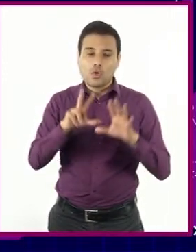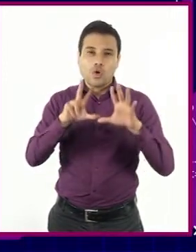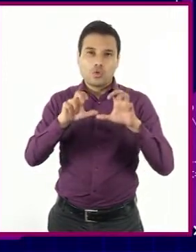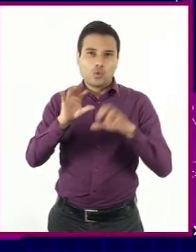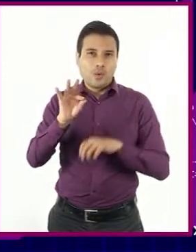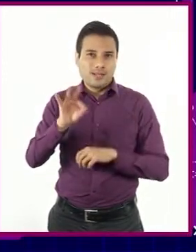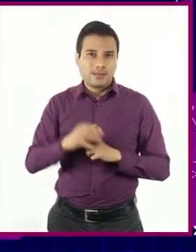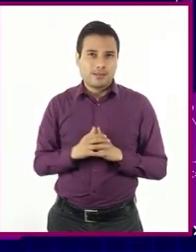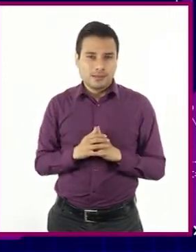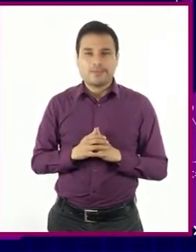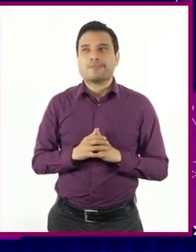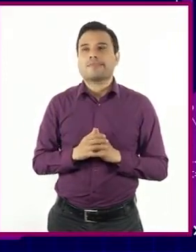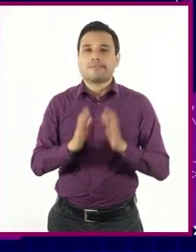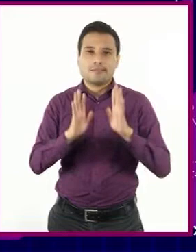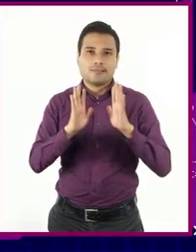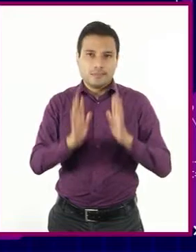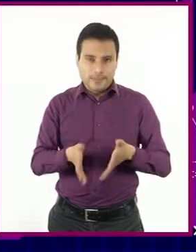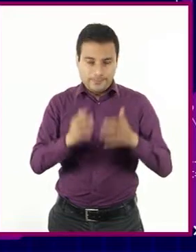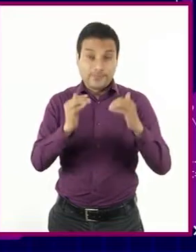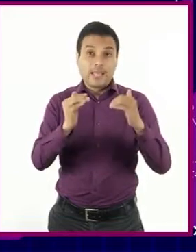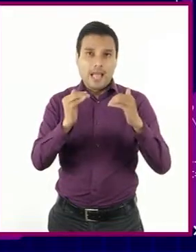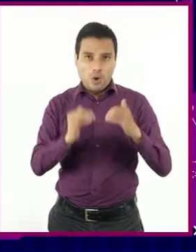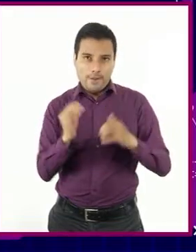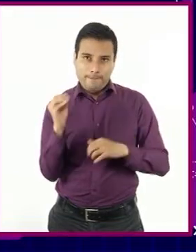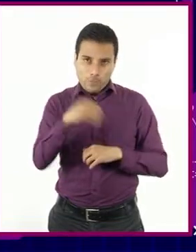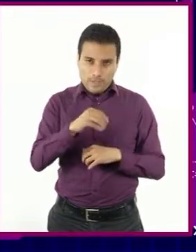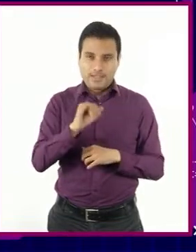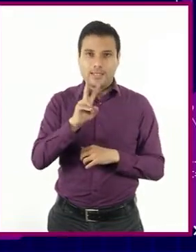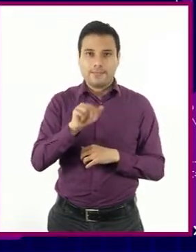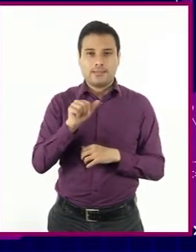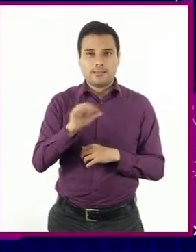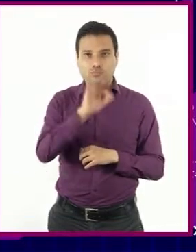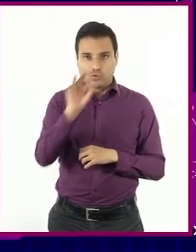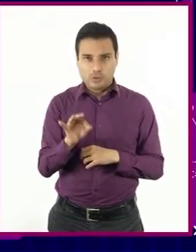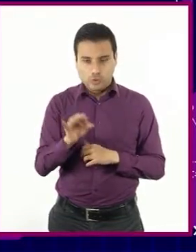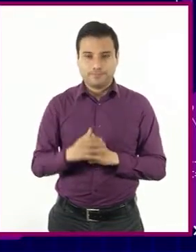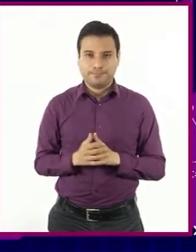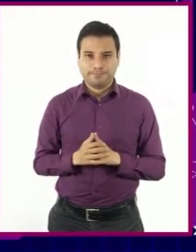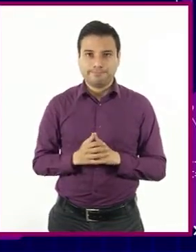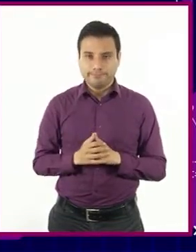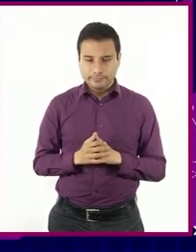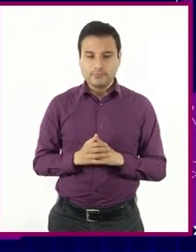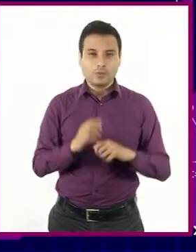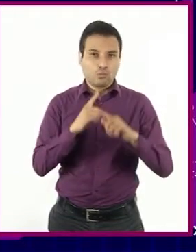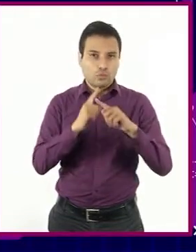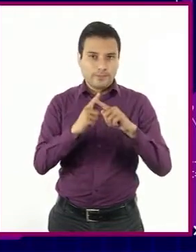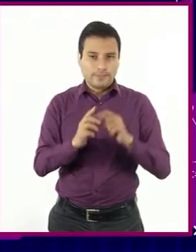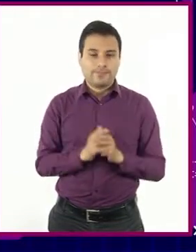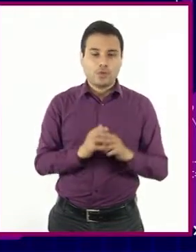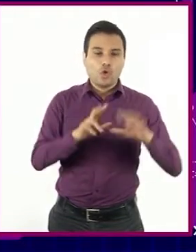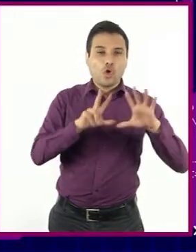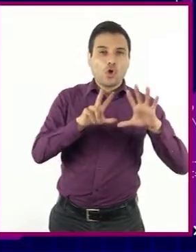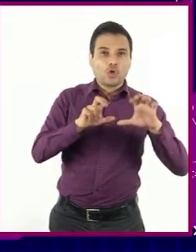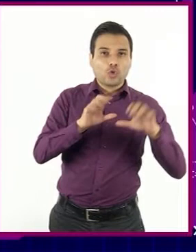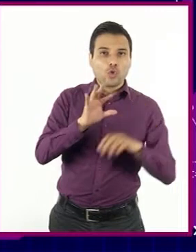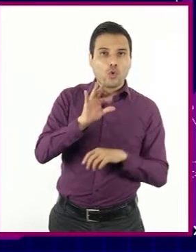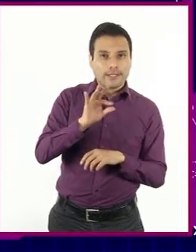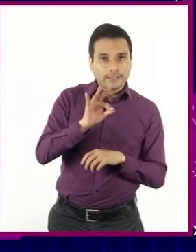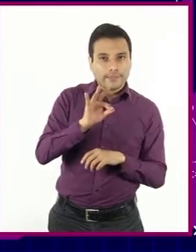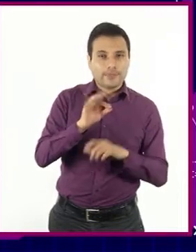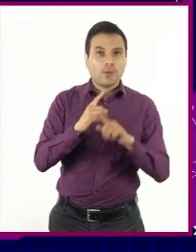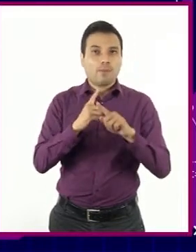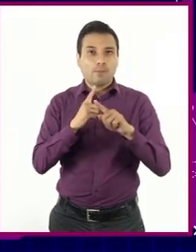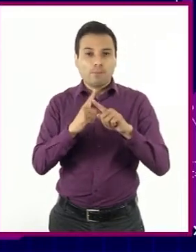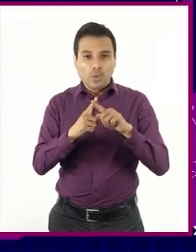840. Ahora se debe grabar con el IVA del 16%, así que se multiplica 840